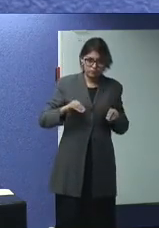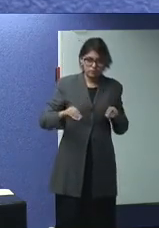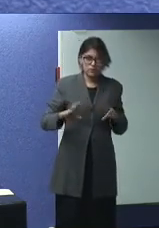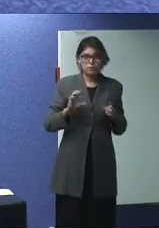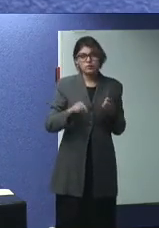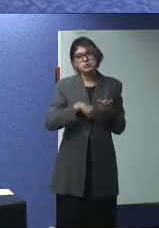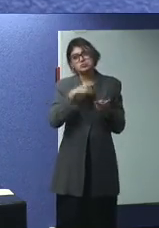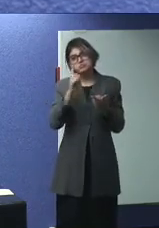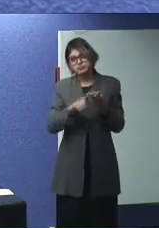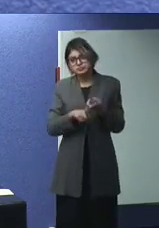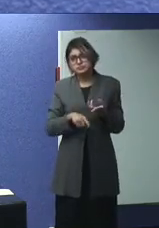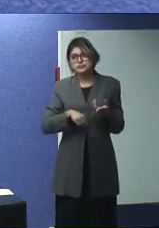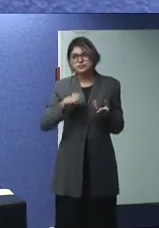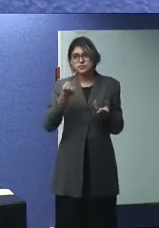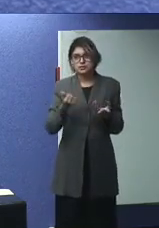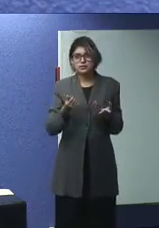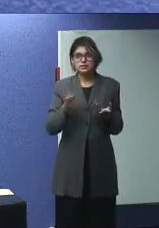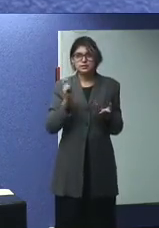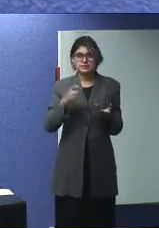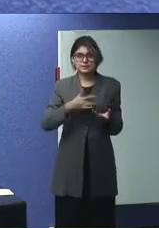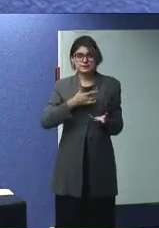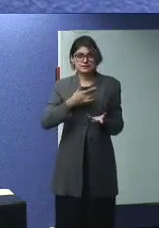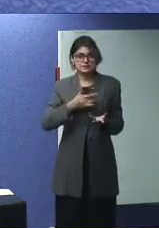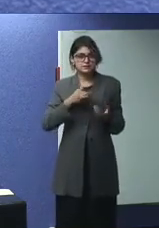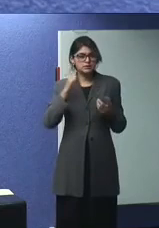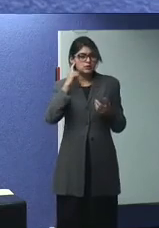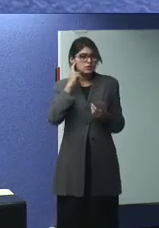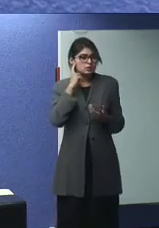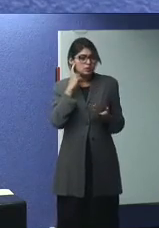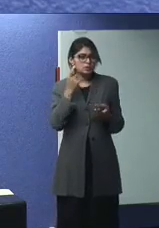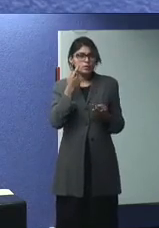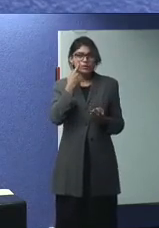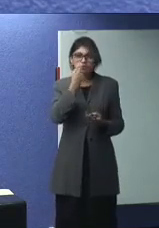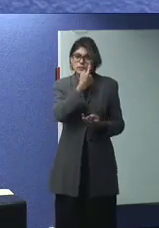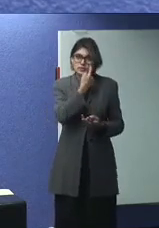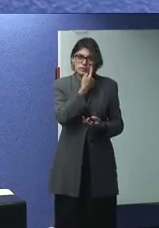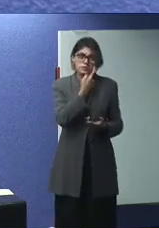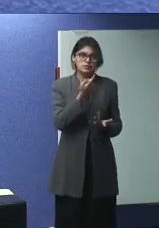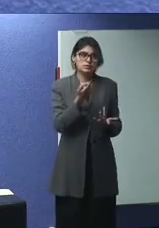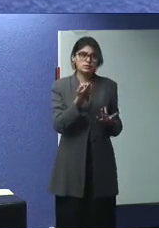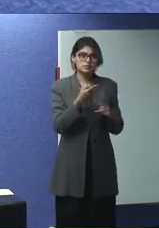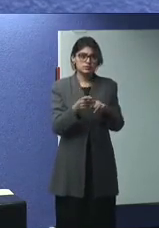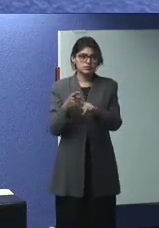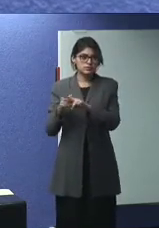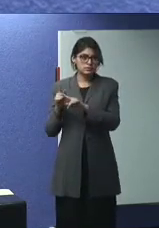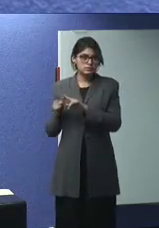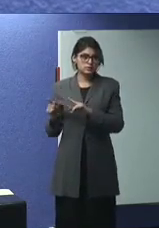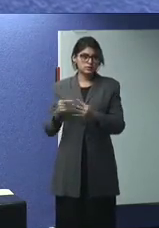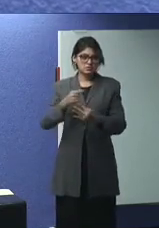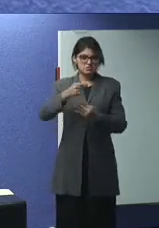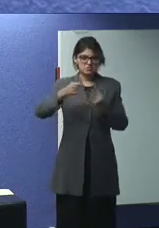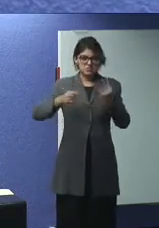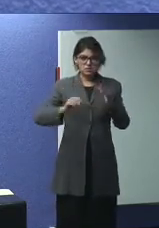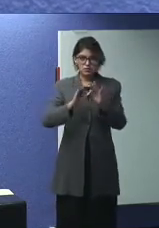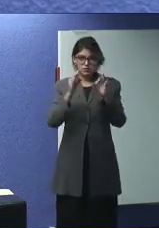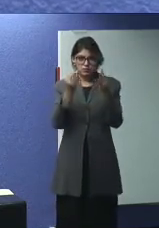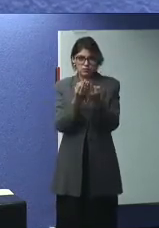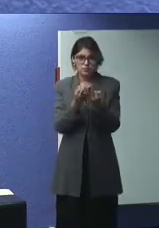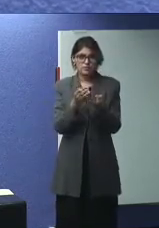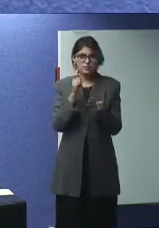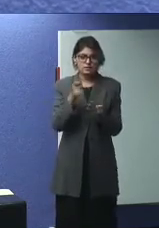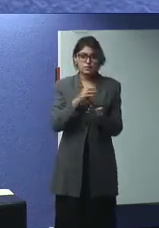diversidad funcional es de tipo sensorial, de tipo auditiva, visual, porque son las que a lo mejor se